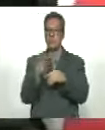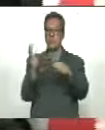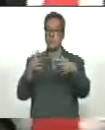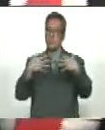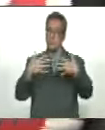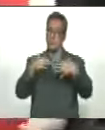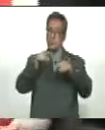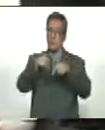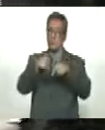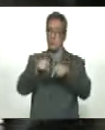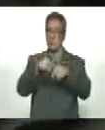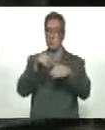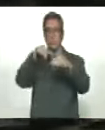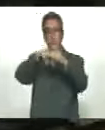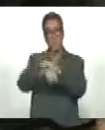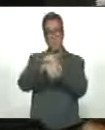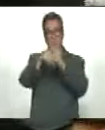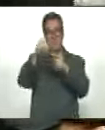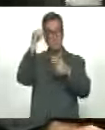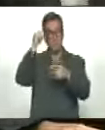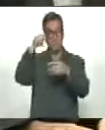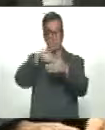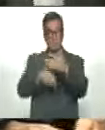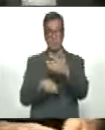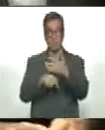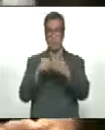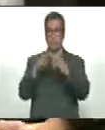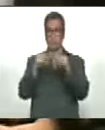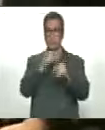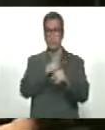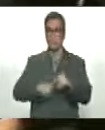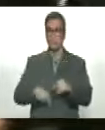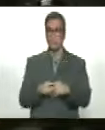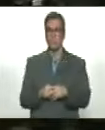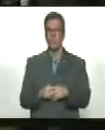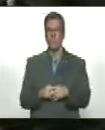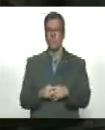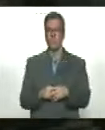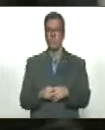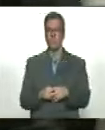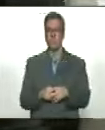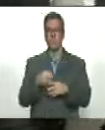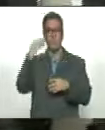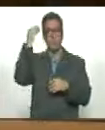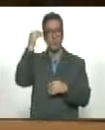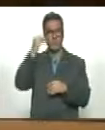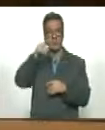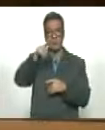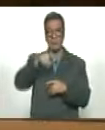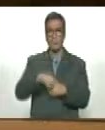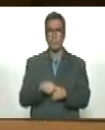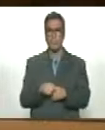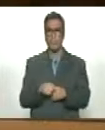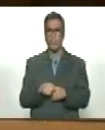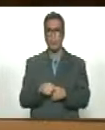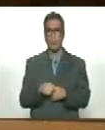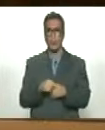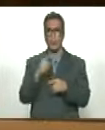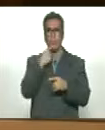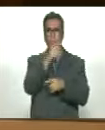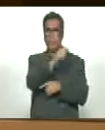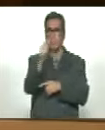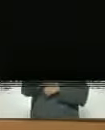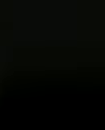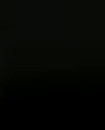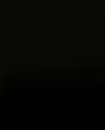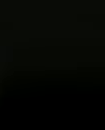urgencia reglamentaria para ser incluido en el orden del día. Es todo, ciudadano presidente. En consideración, las